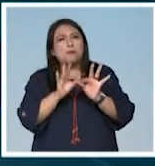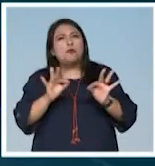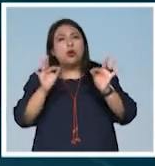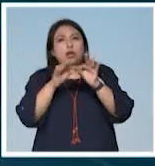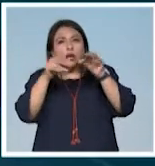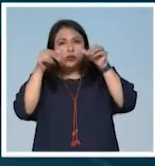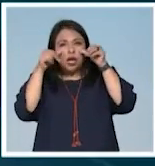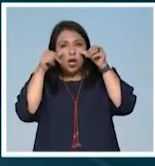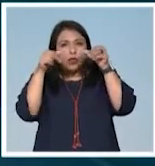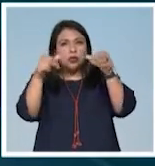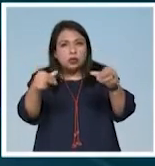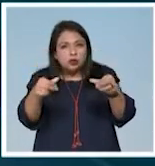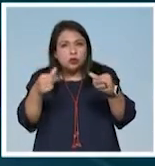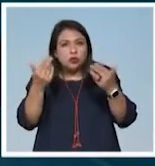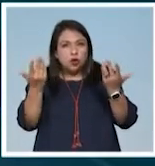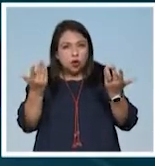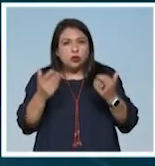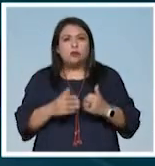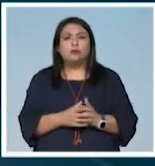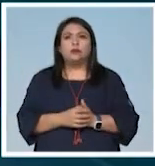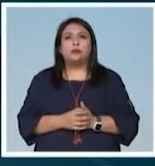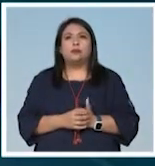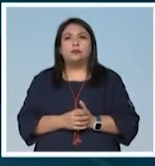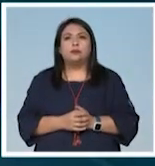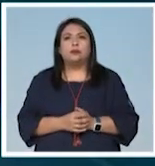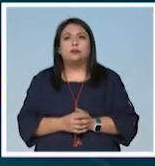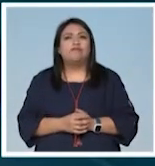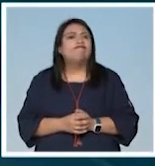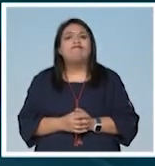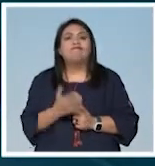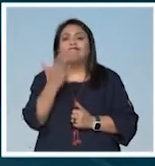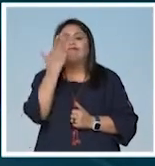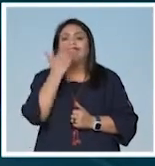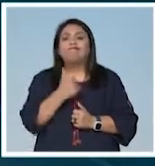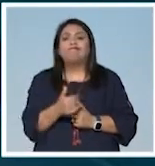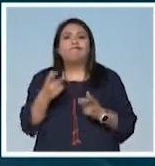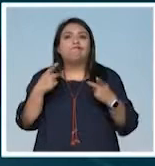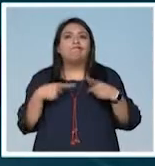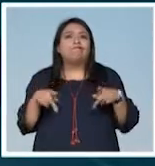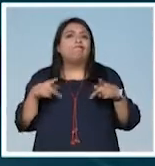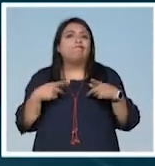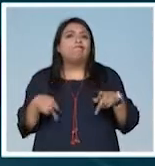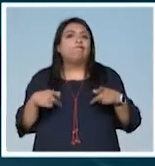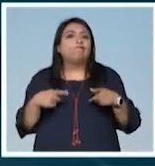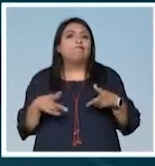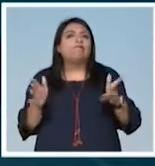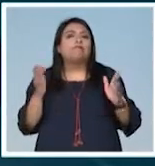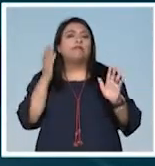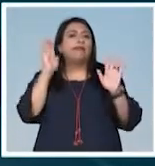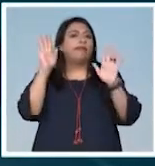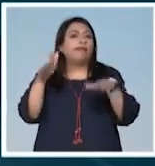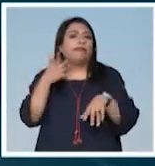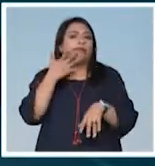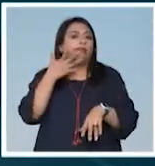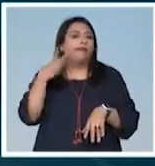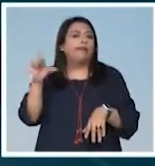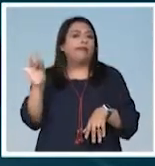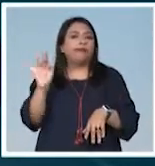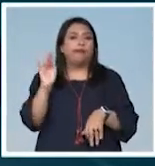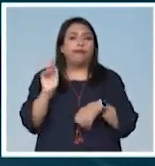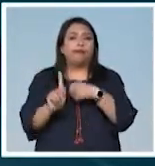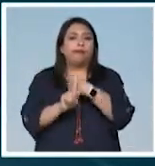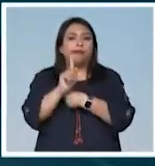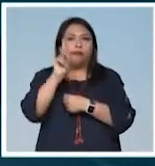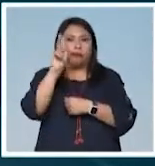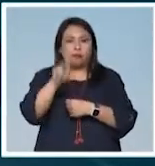dar atención a estas averías? No la existe. La gente trata de minimizar los problemas. Realmente